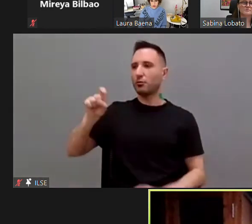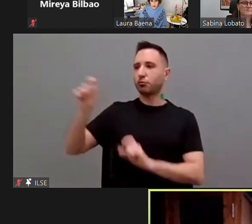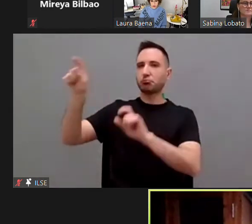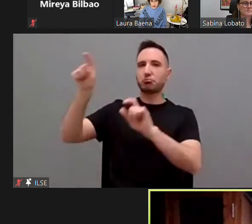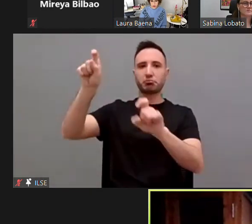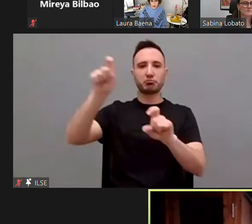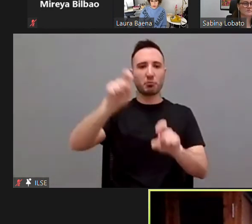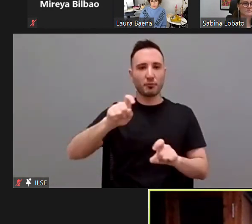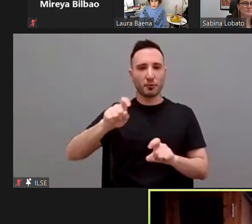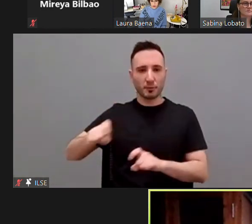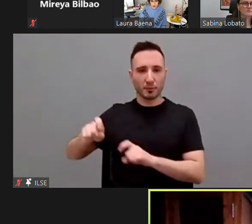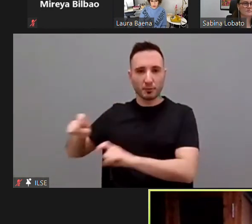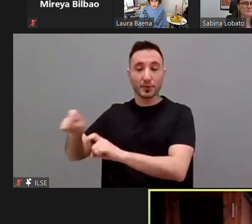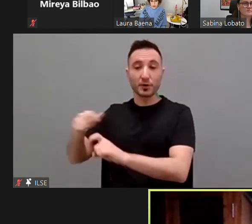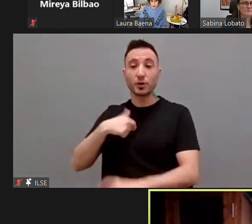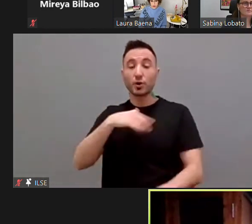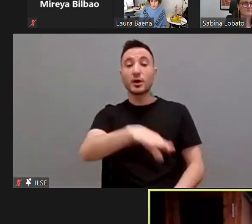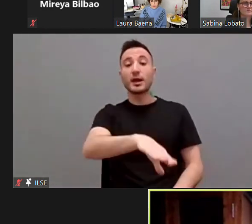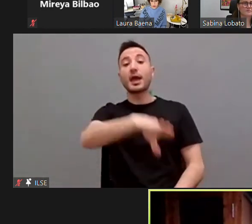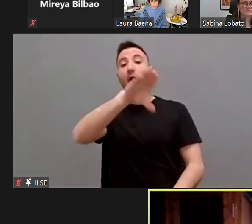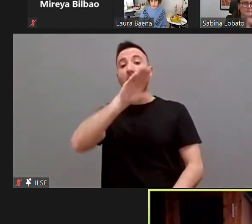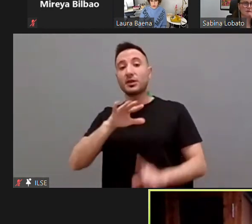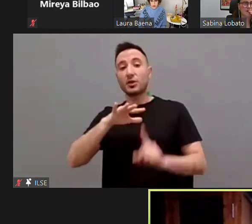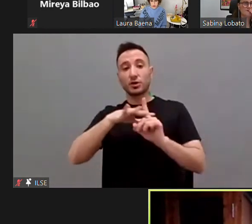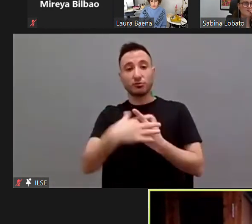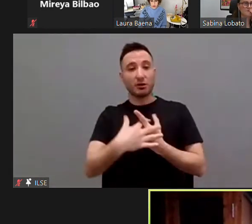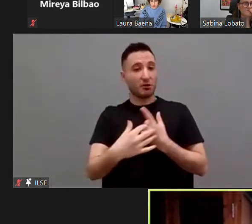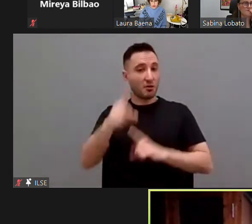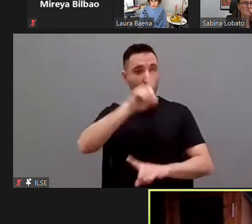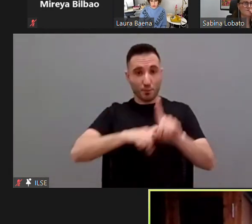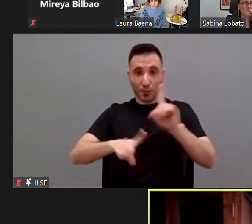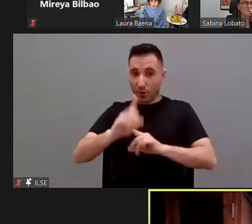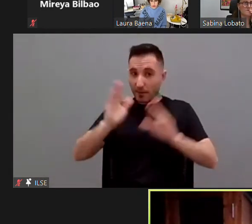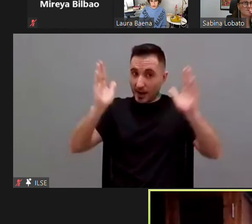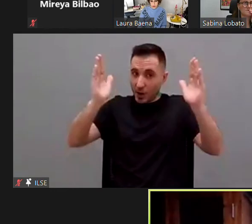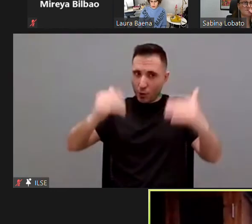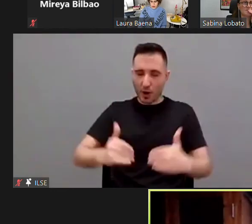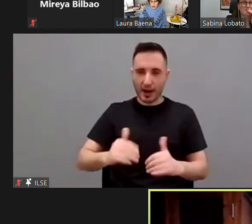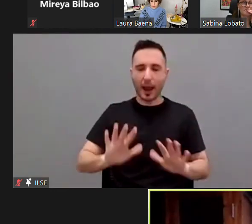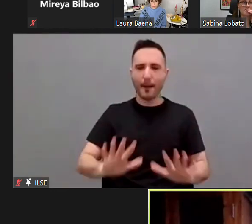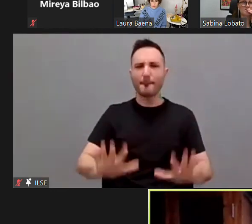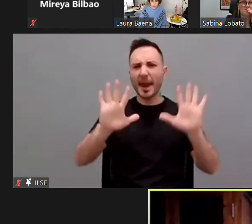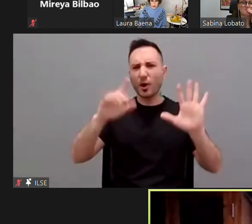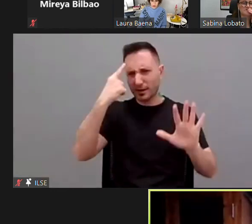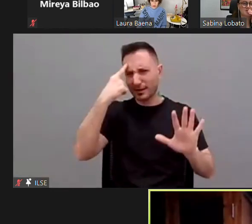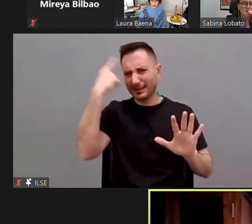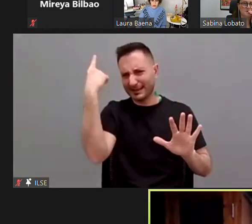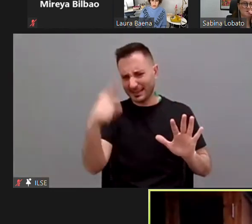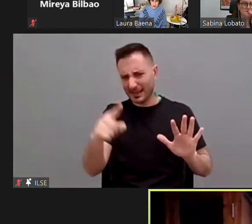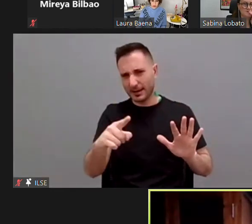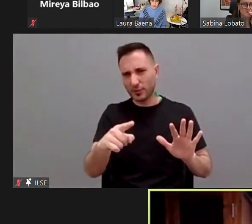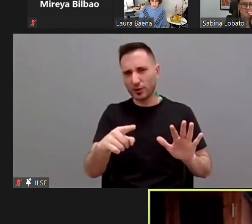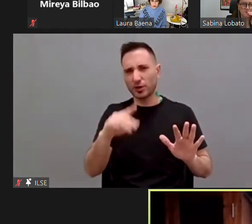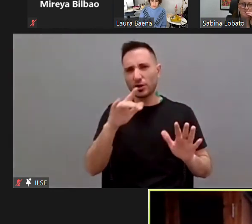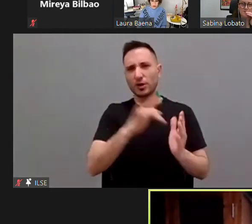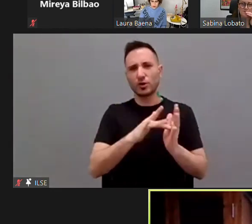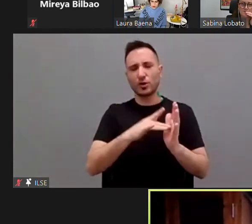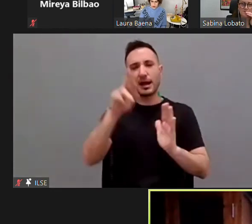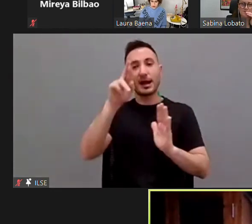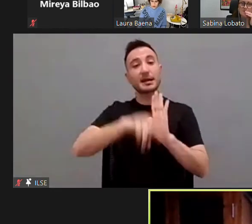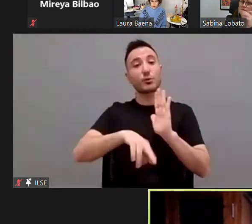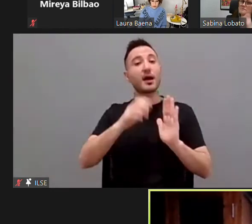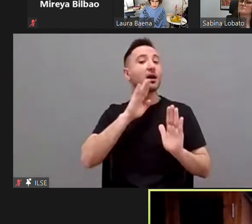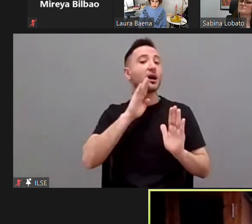interviniente. Yo entiendo que en este caso no habría problema, pero como sabemos, hay que regularlo por escrito. Por